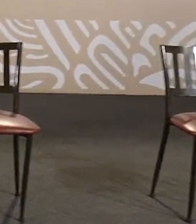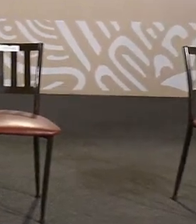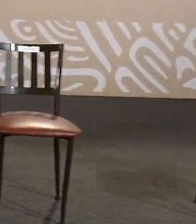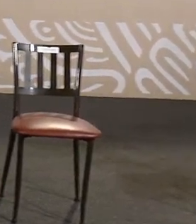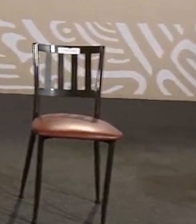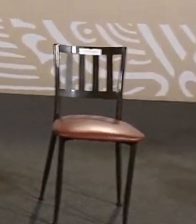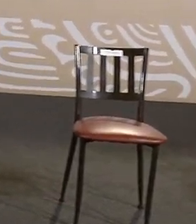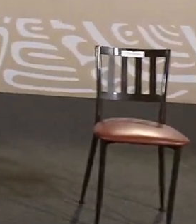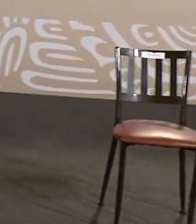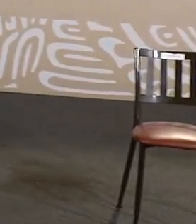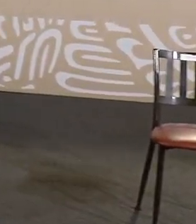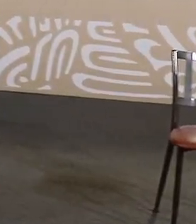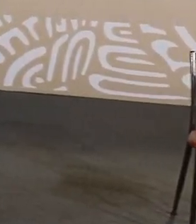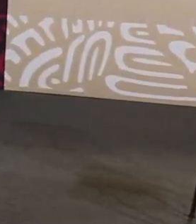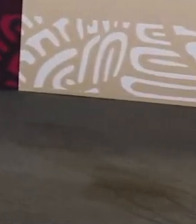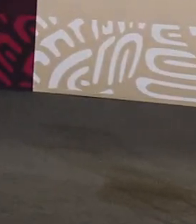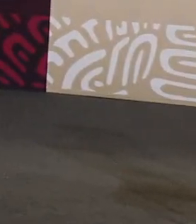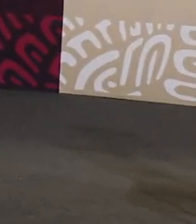Ánimo.